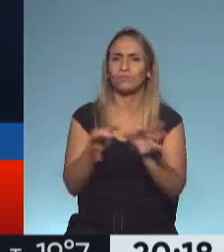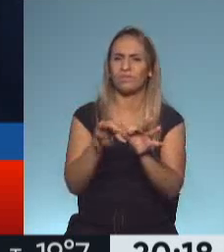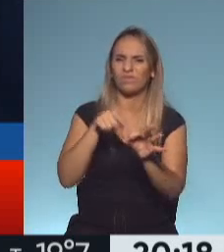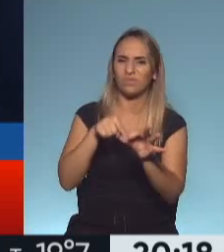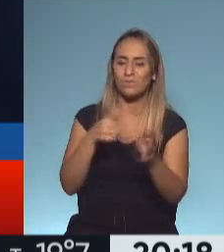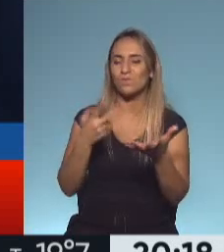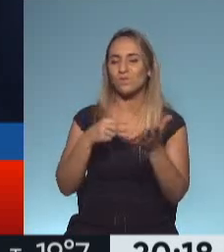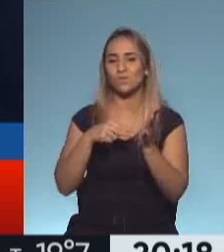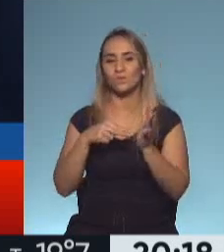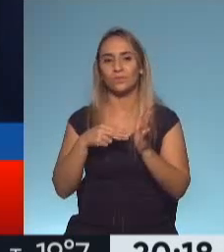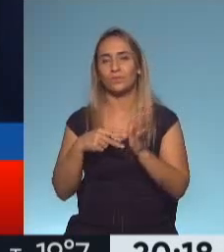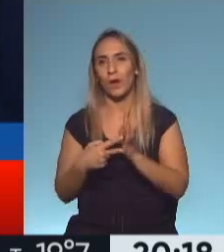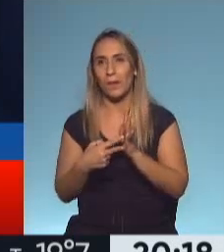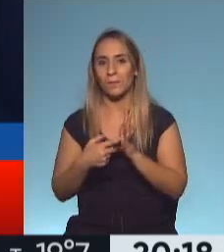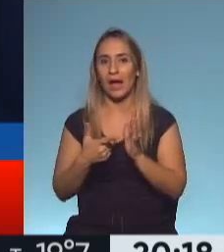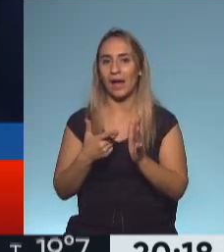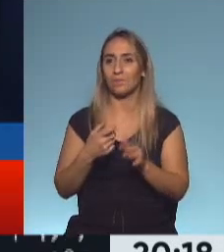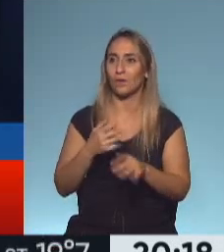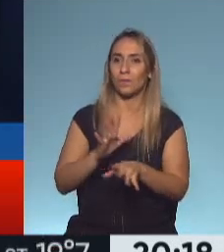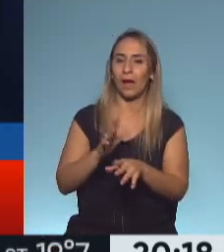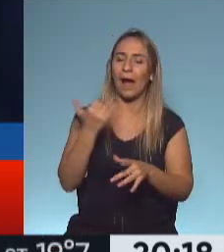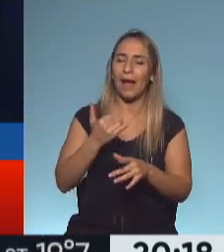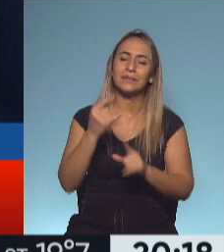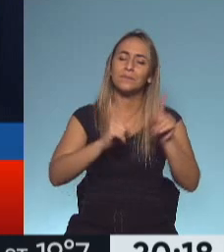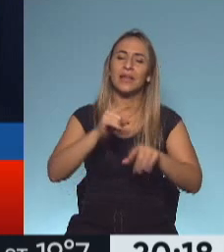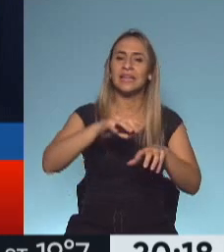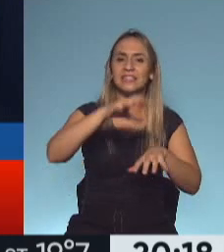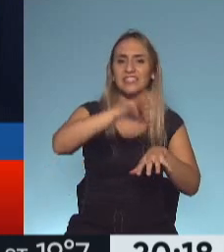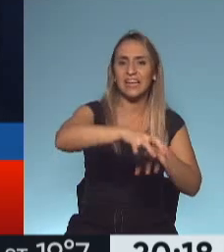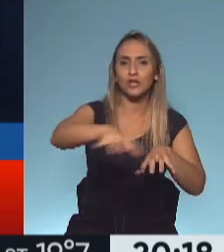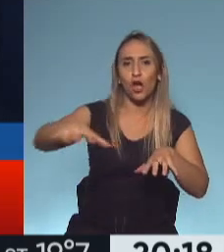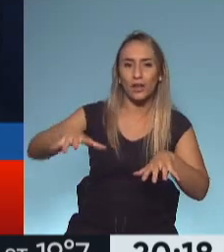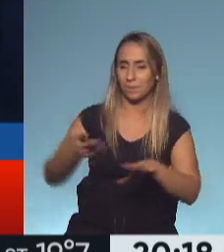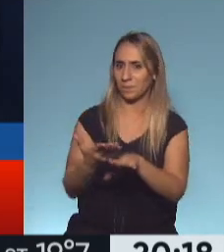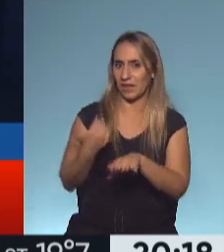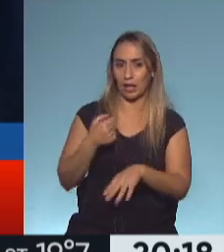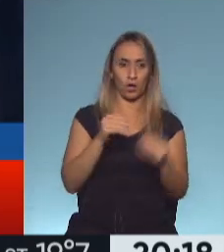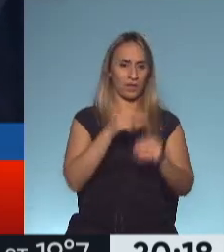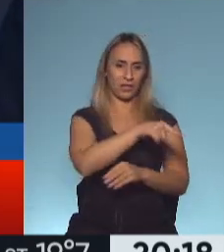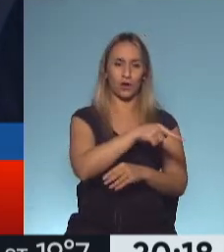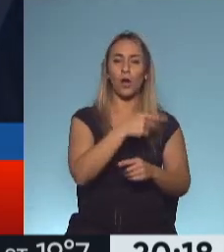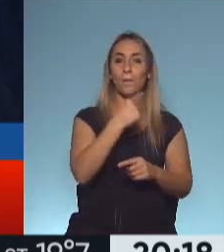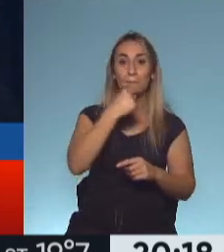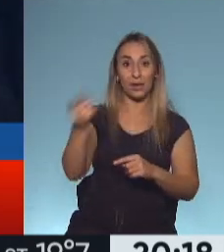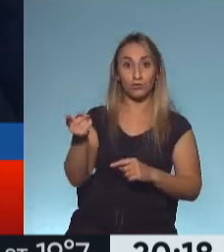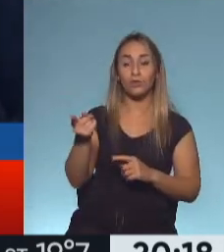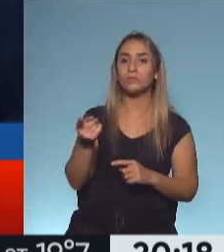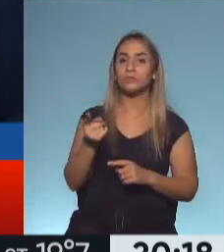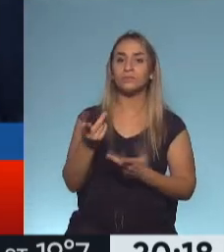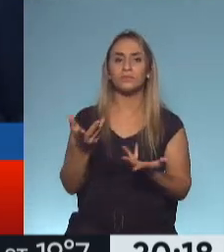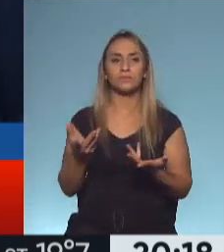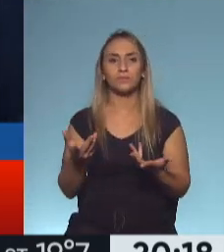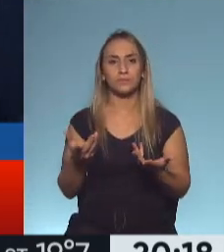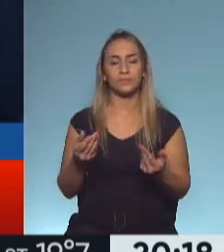con un nuevo problema por día prácticamente. Hay sectores, recién hablábamos de Nicolás, le preguntaba qué sectores pueden en qué sectores